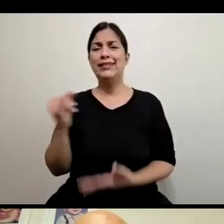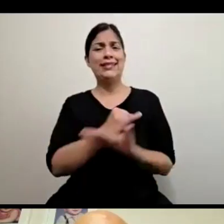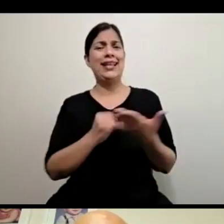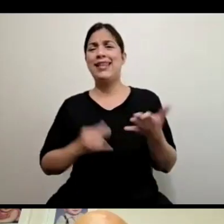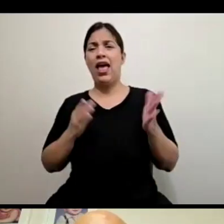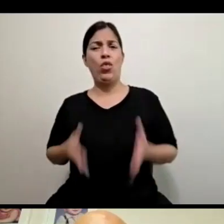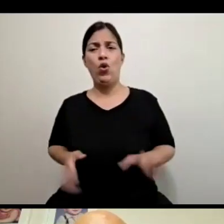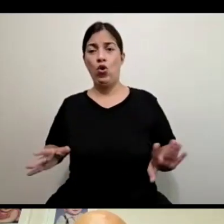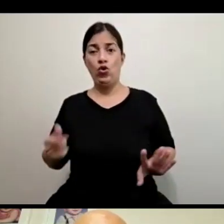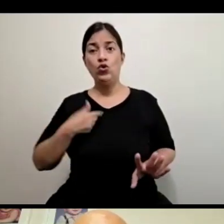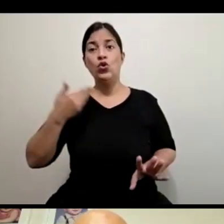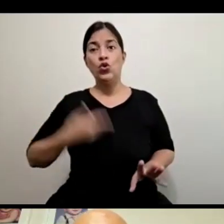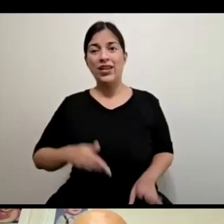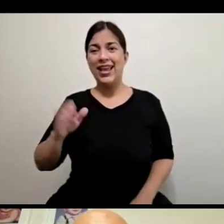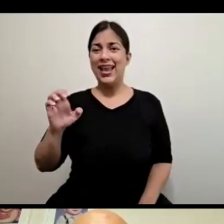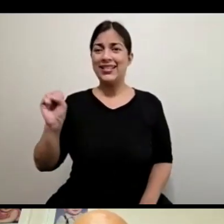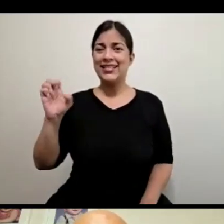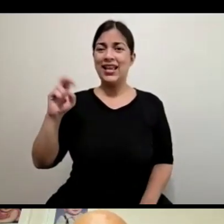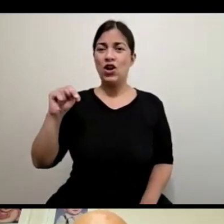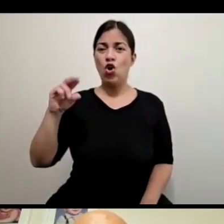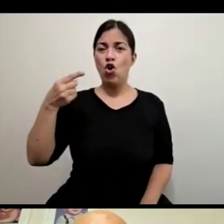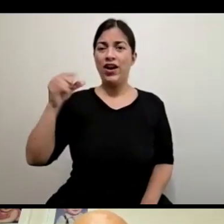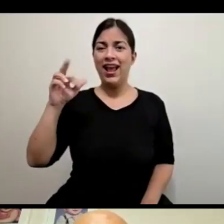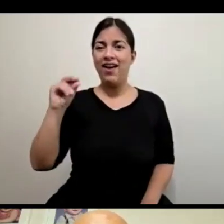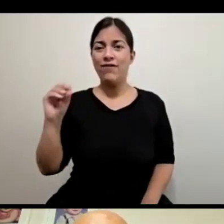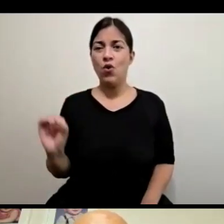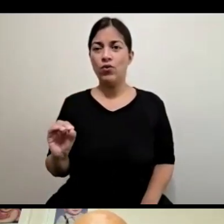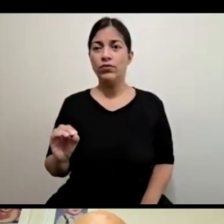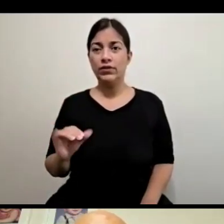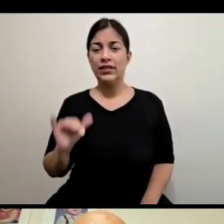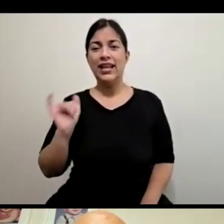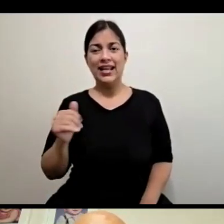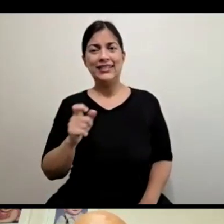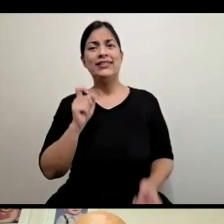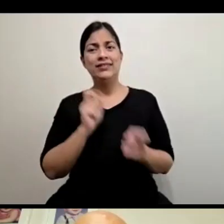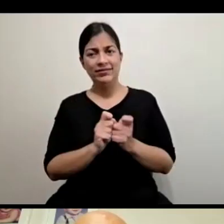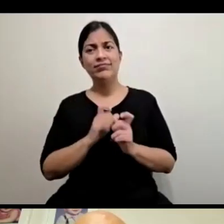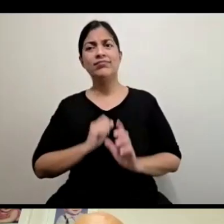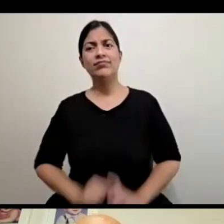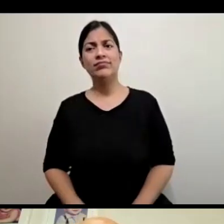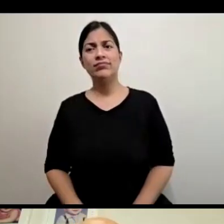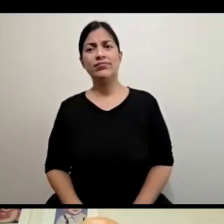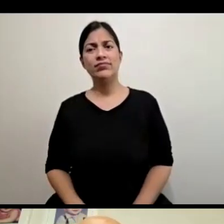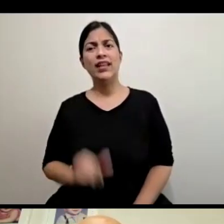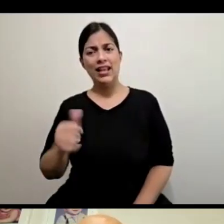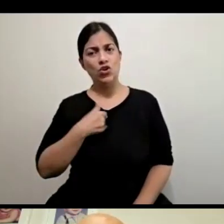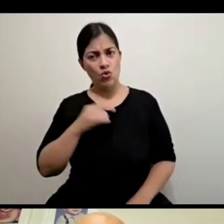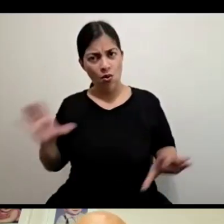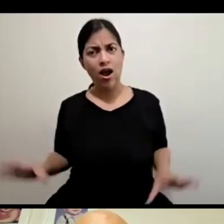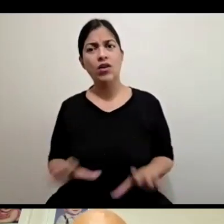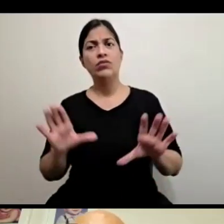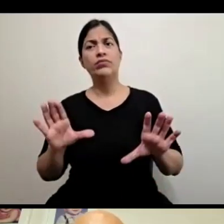diseñador, yo soy un escenógrafo. La palabra define escenógrafo. Lo que yo hago es